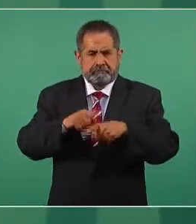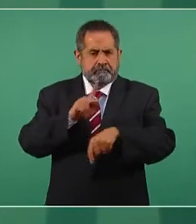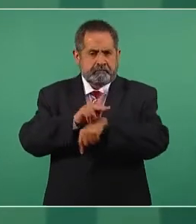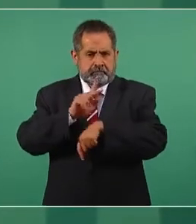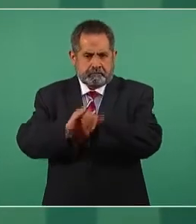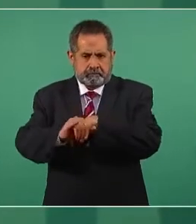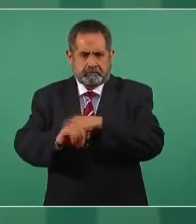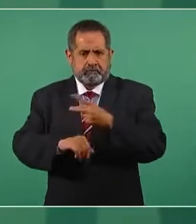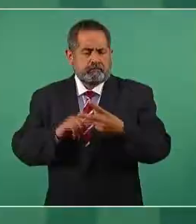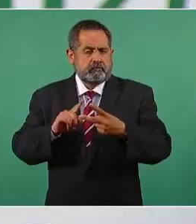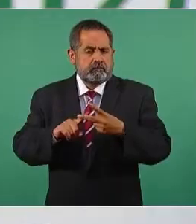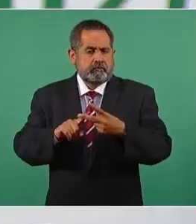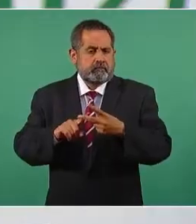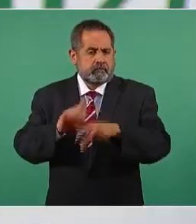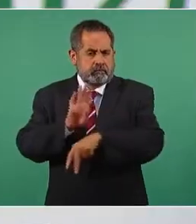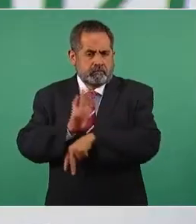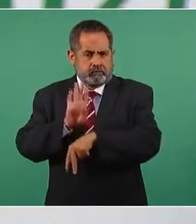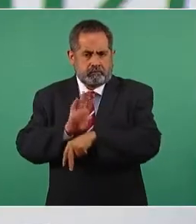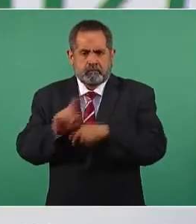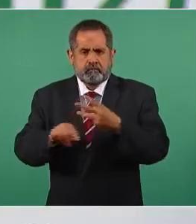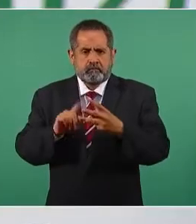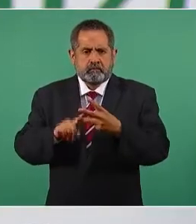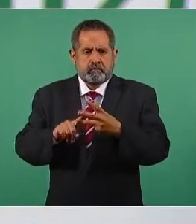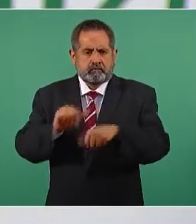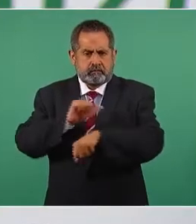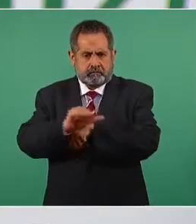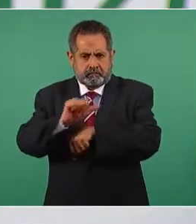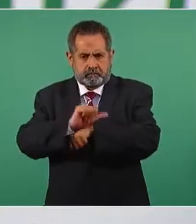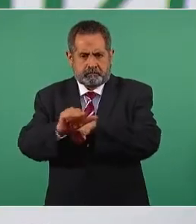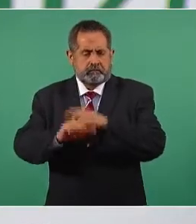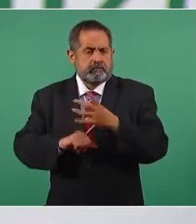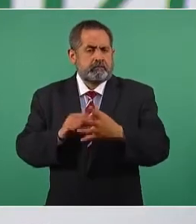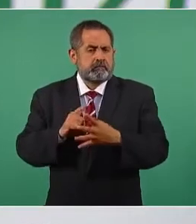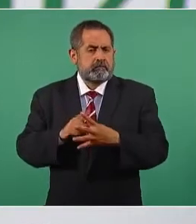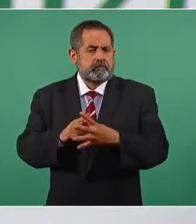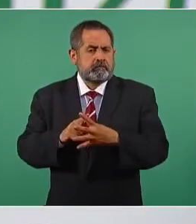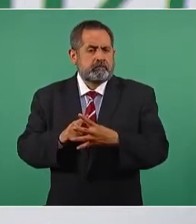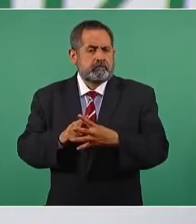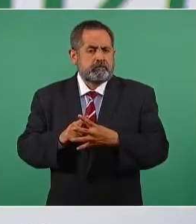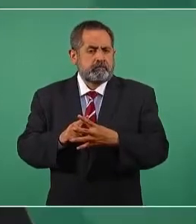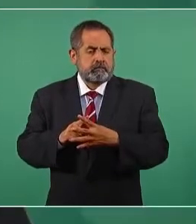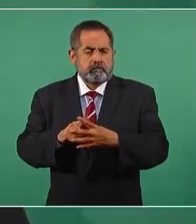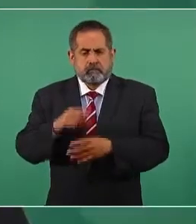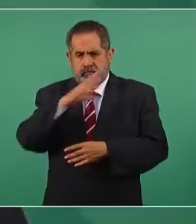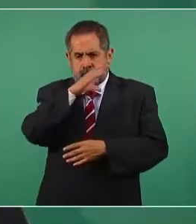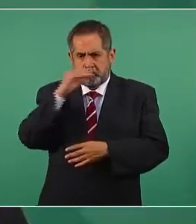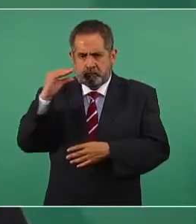Paraguay, Bolivia, Argentina, Cuba,